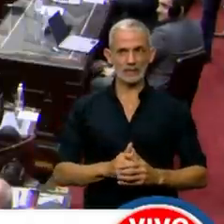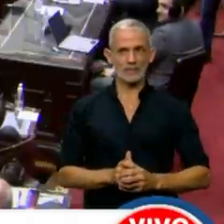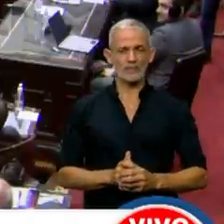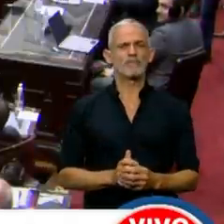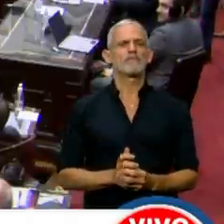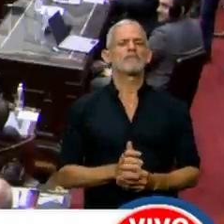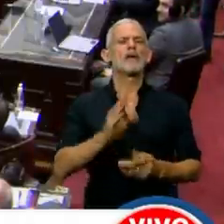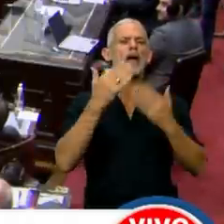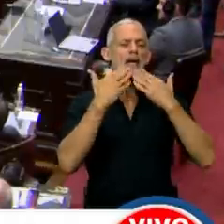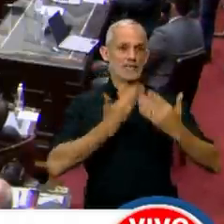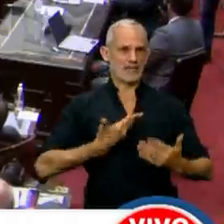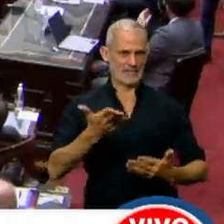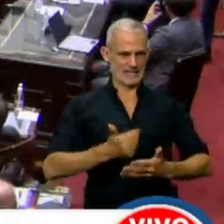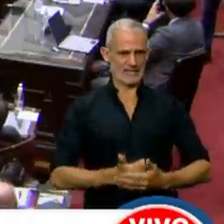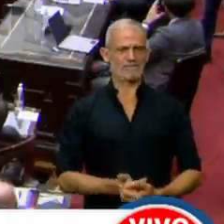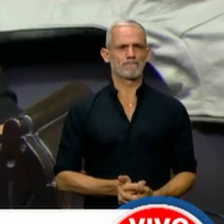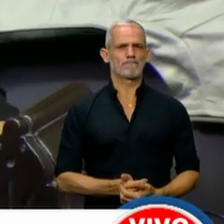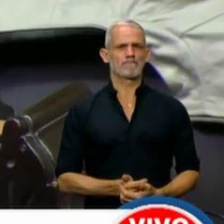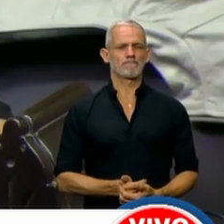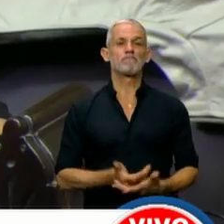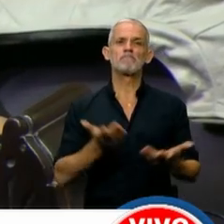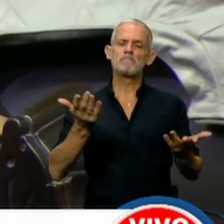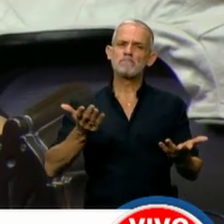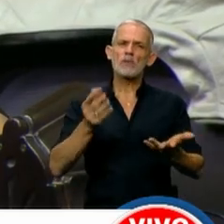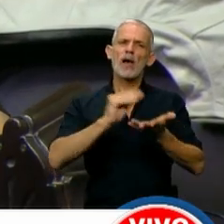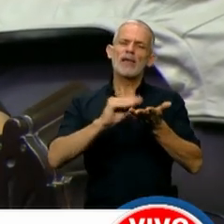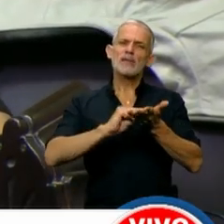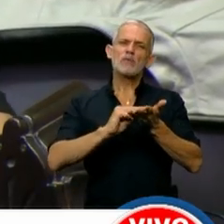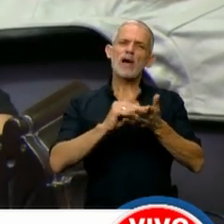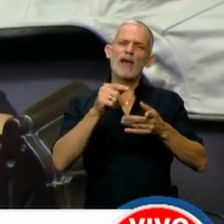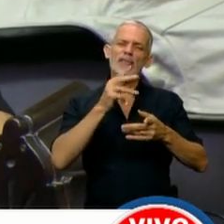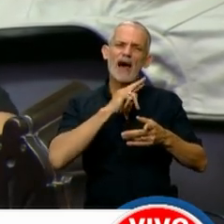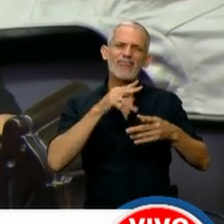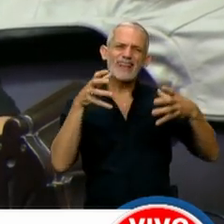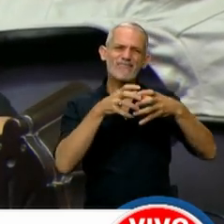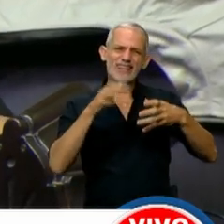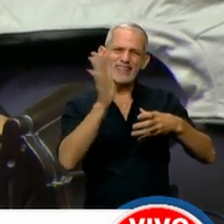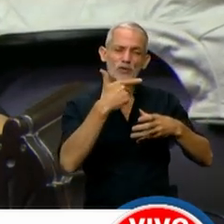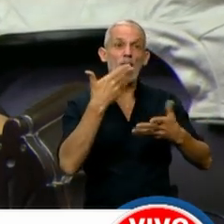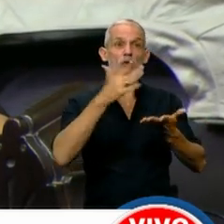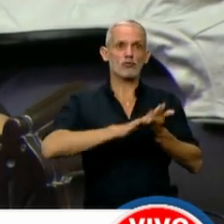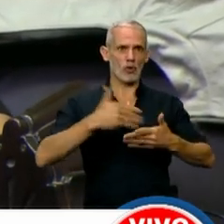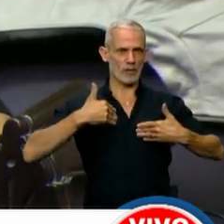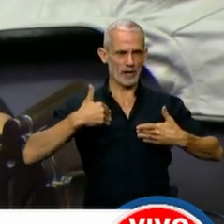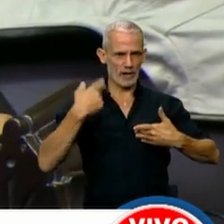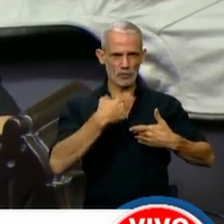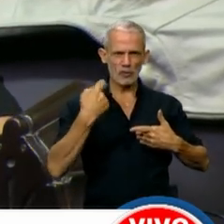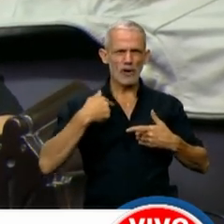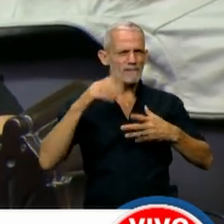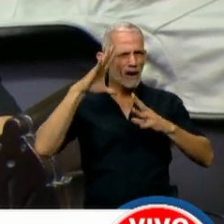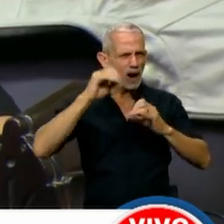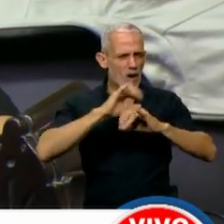gracias señor presidente a la diputada del frente de todos que nos alude yo le voy a recordar una frase